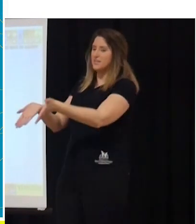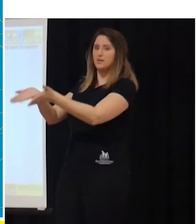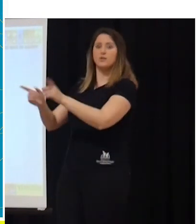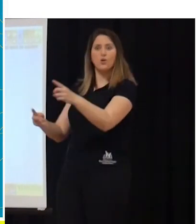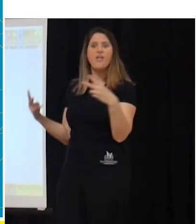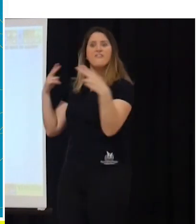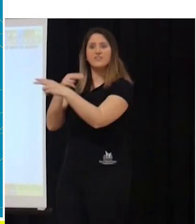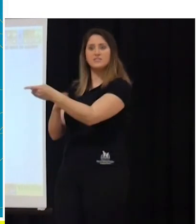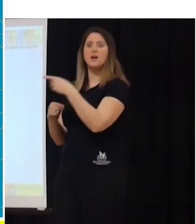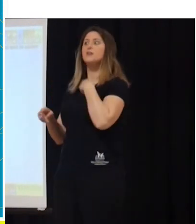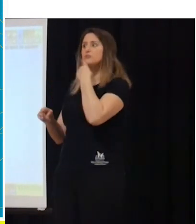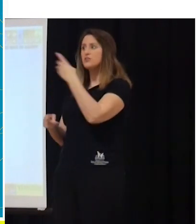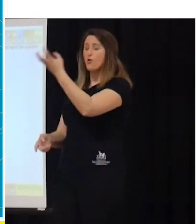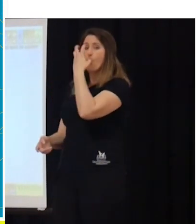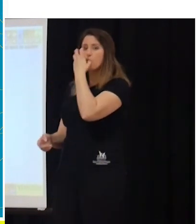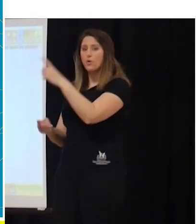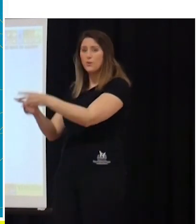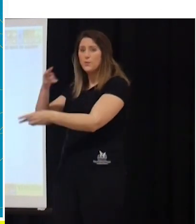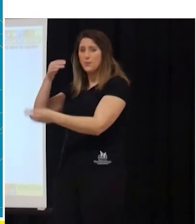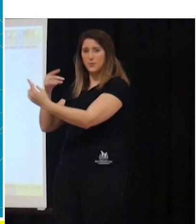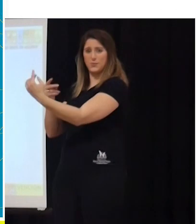el humo del tabaco al resto del mundo.